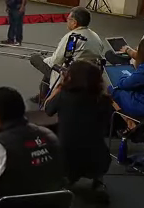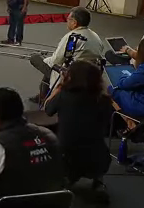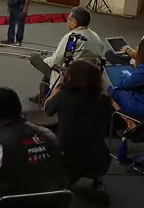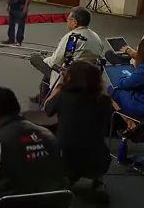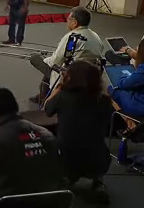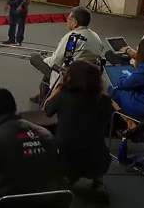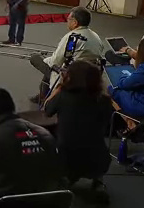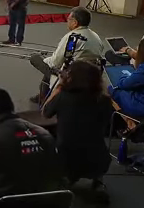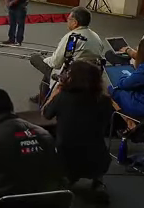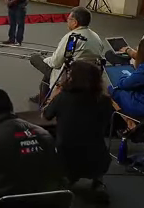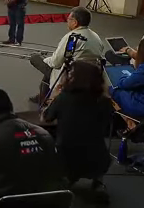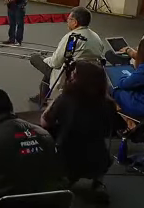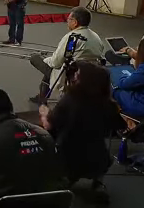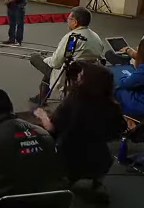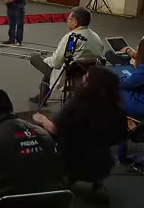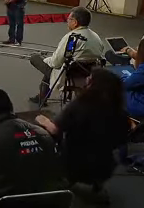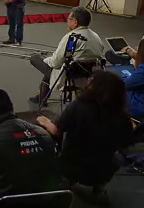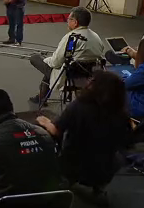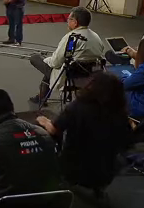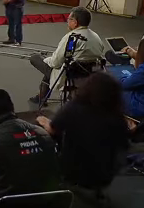Y